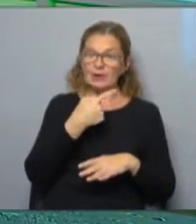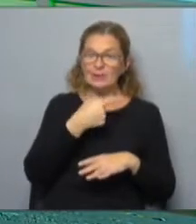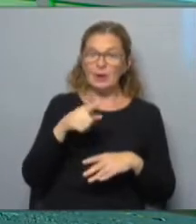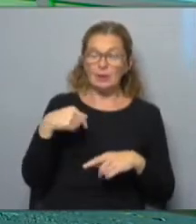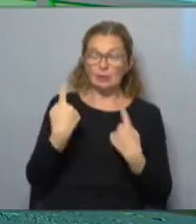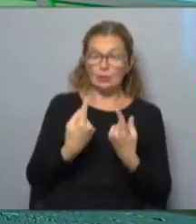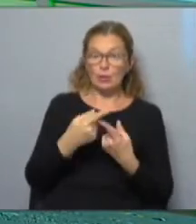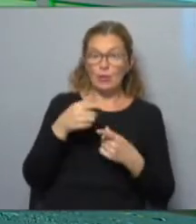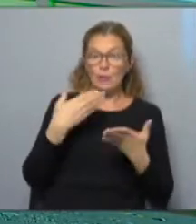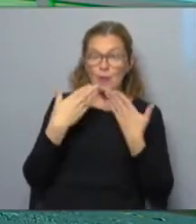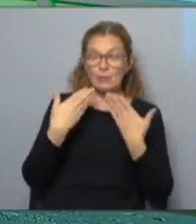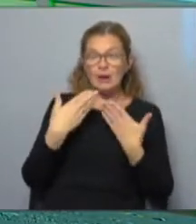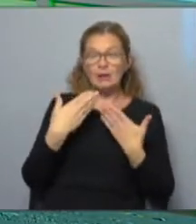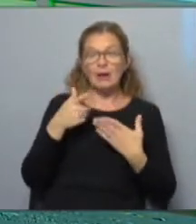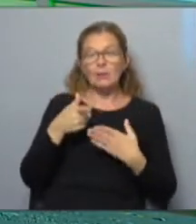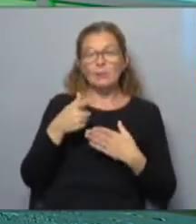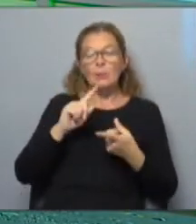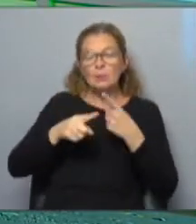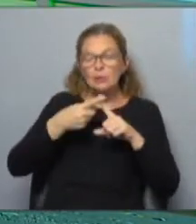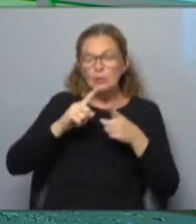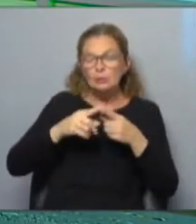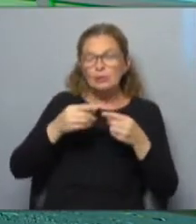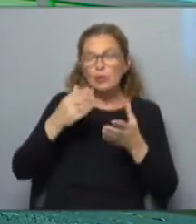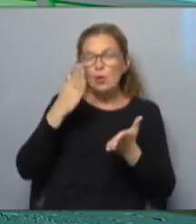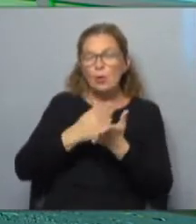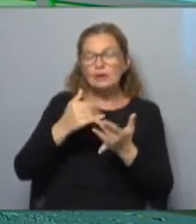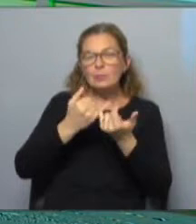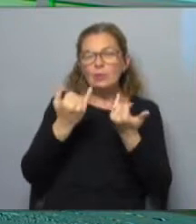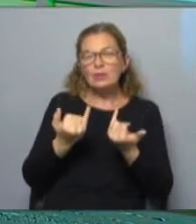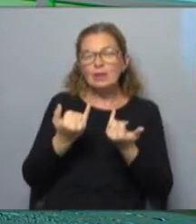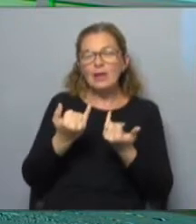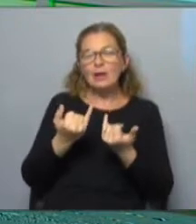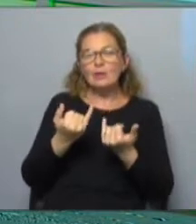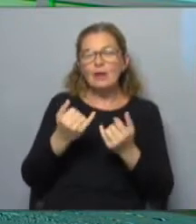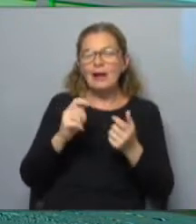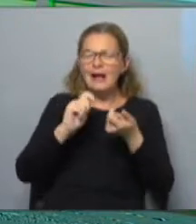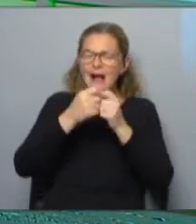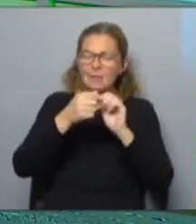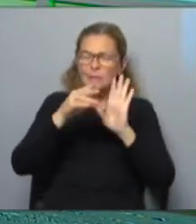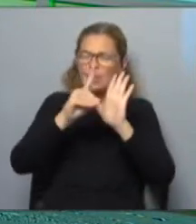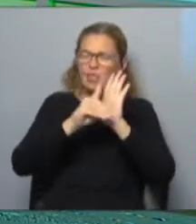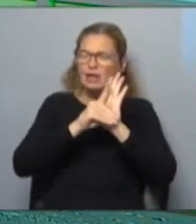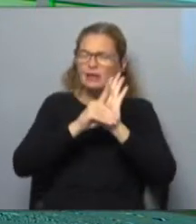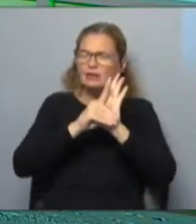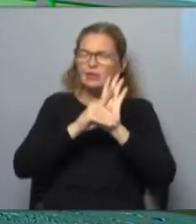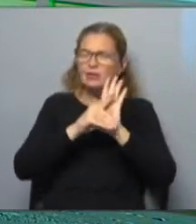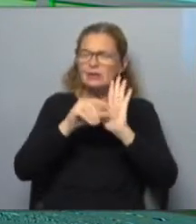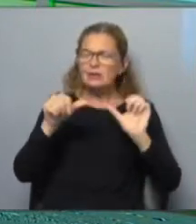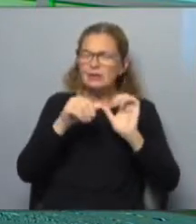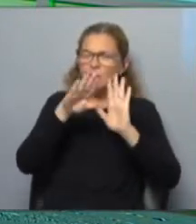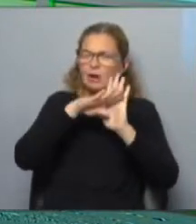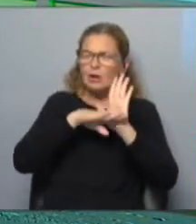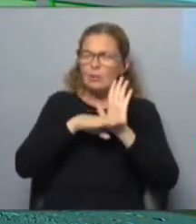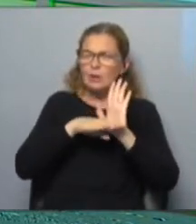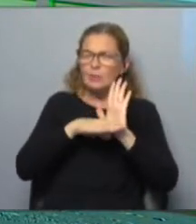ustedes. Hoy vamos a hablar sobre algo que se ha venido discutiendo bastante en los últimos días y que tiene que ver con esta modificación que un decreto le hizo a la normativa